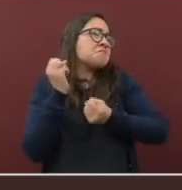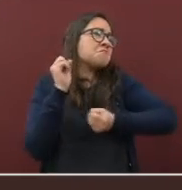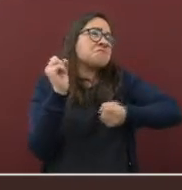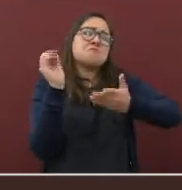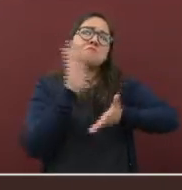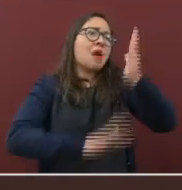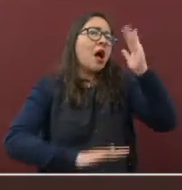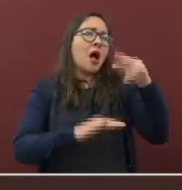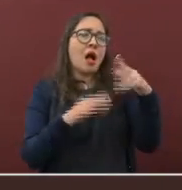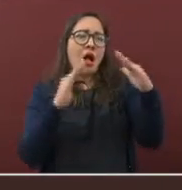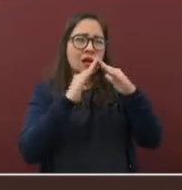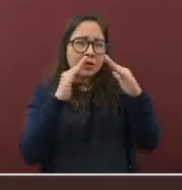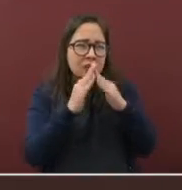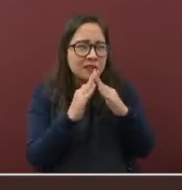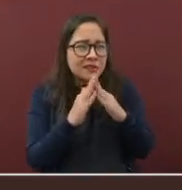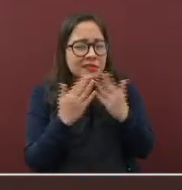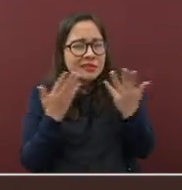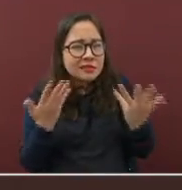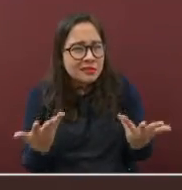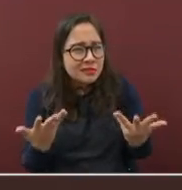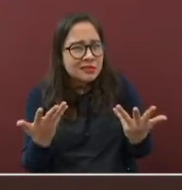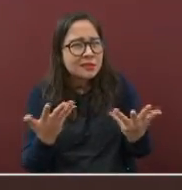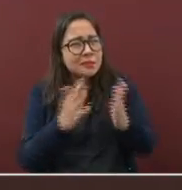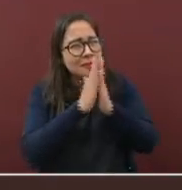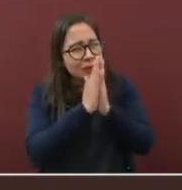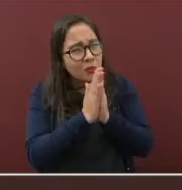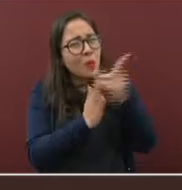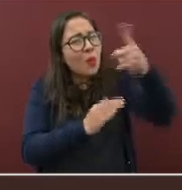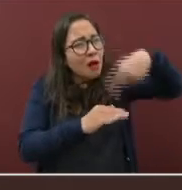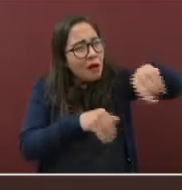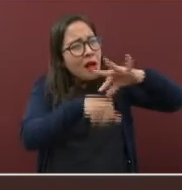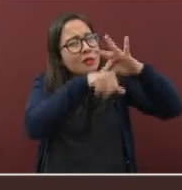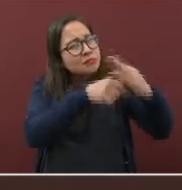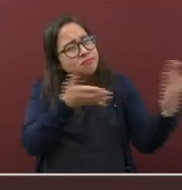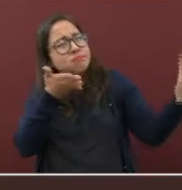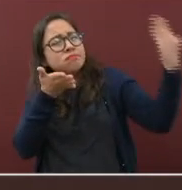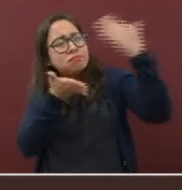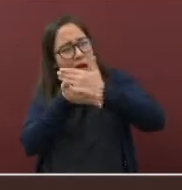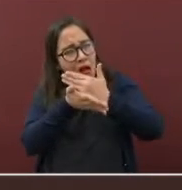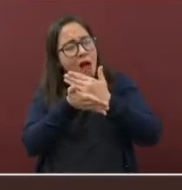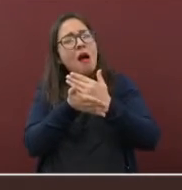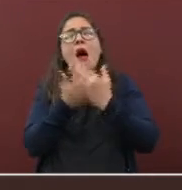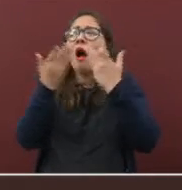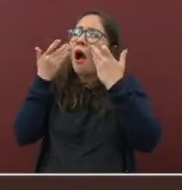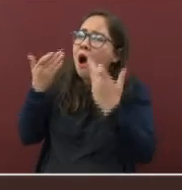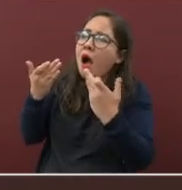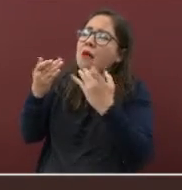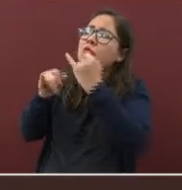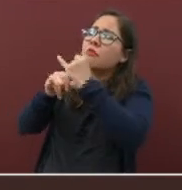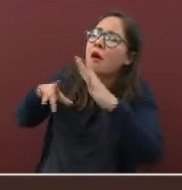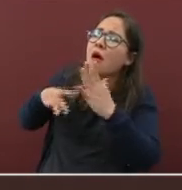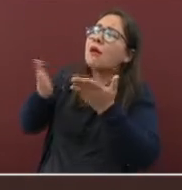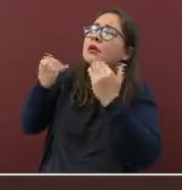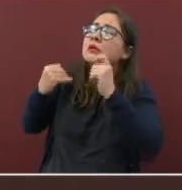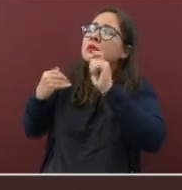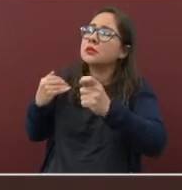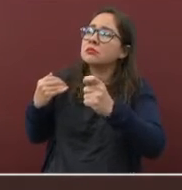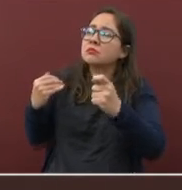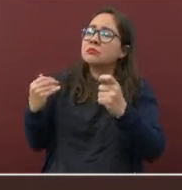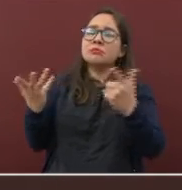domicilios por ello visite de manera personal los módulos para reiterarles que vacuna